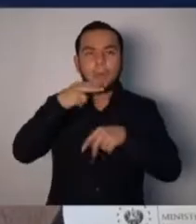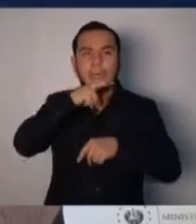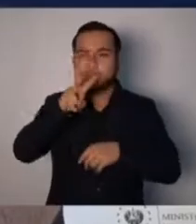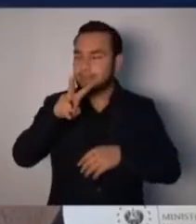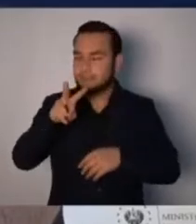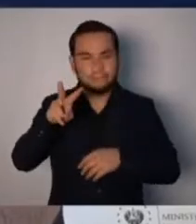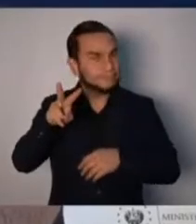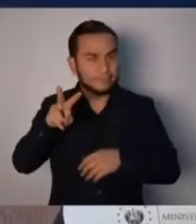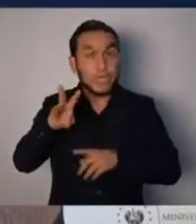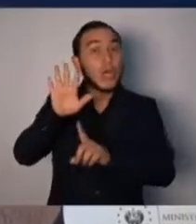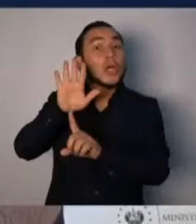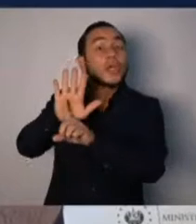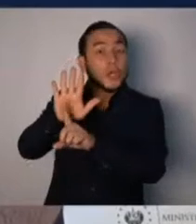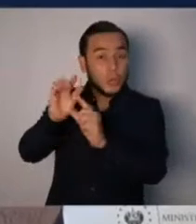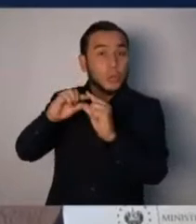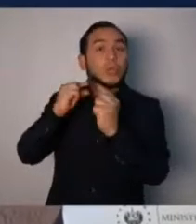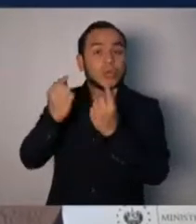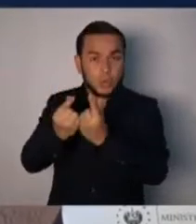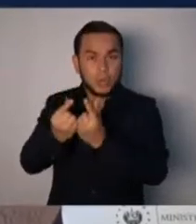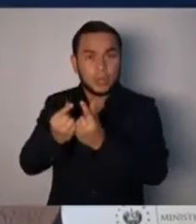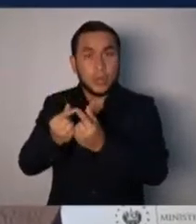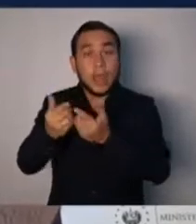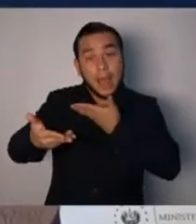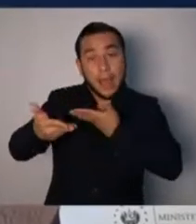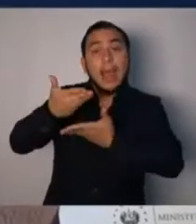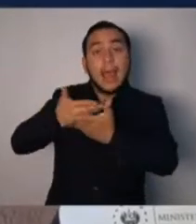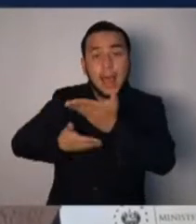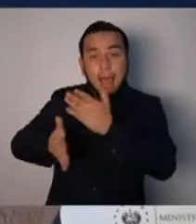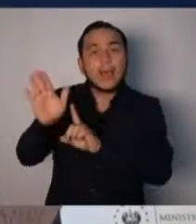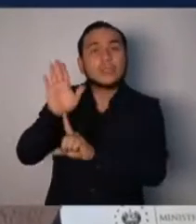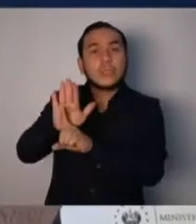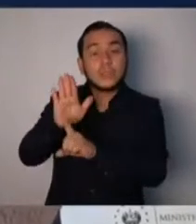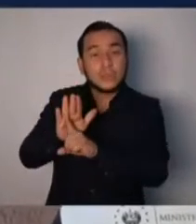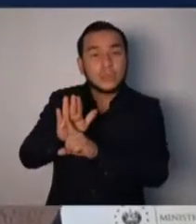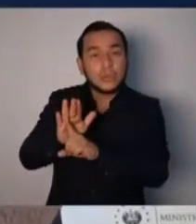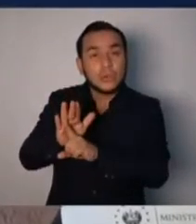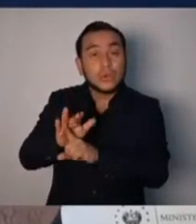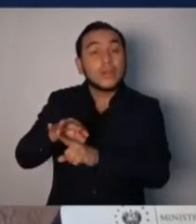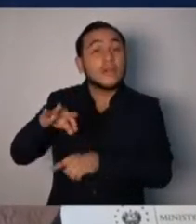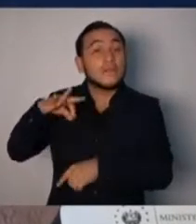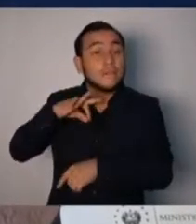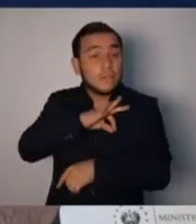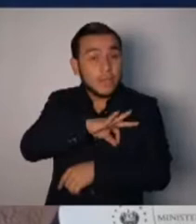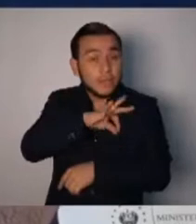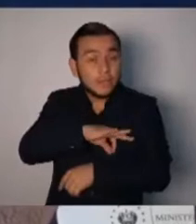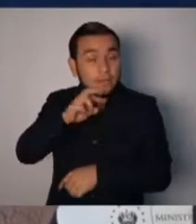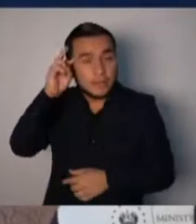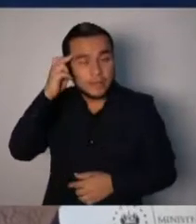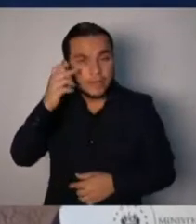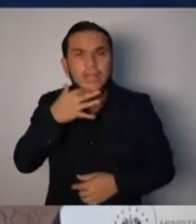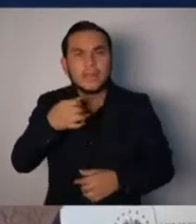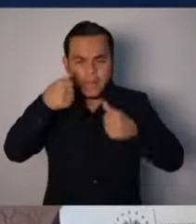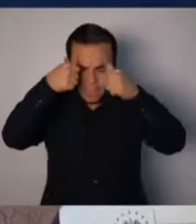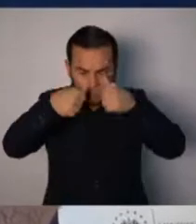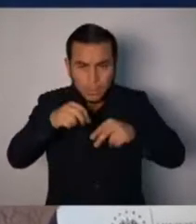para ellos negociaron para ellos o porque si fueron los acuerdos de paz y fueron tan buenos porque no